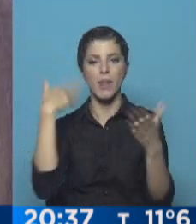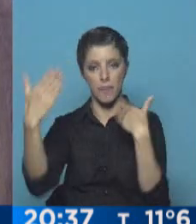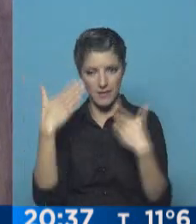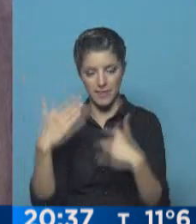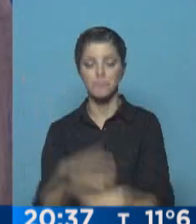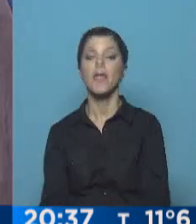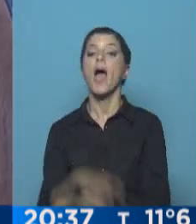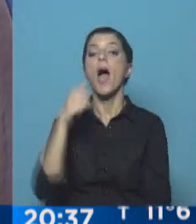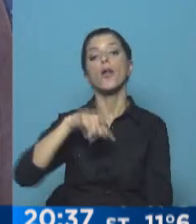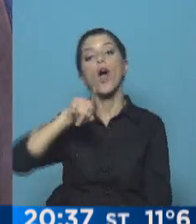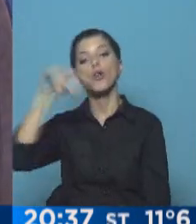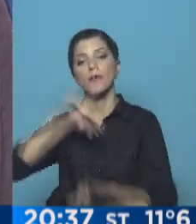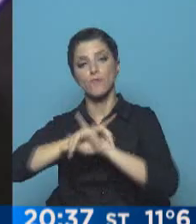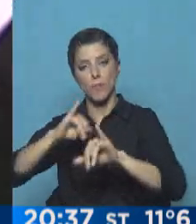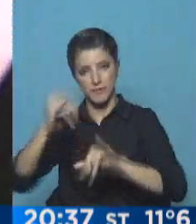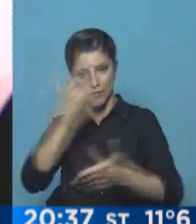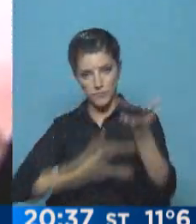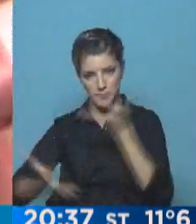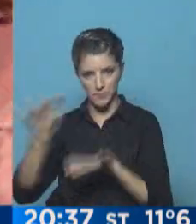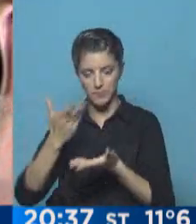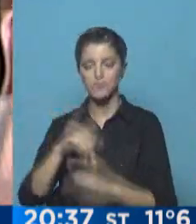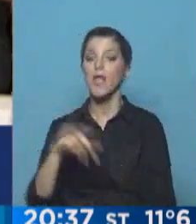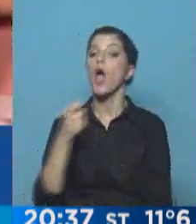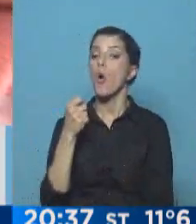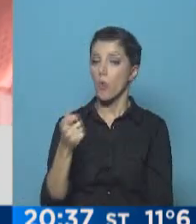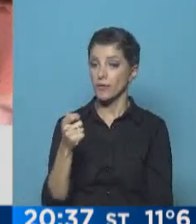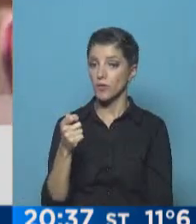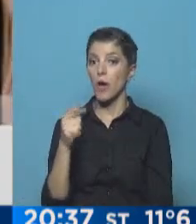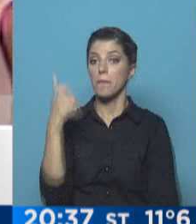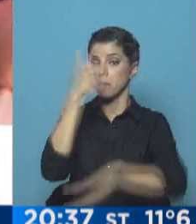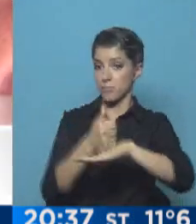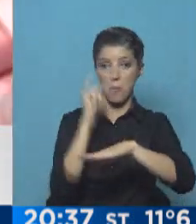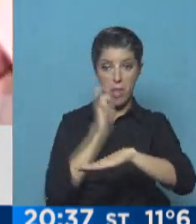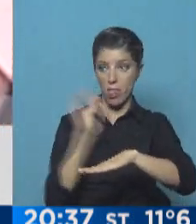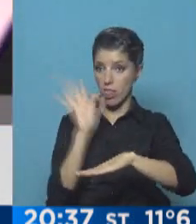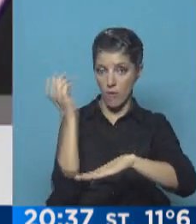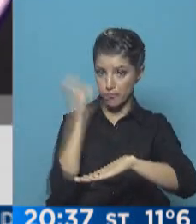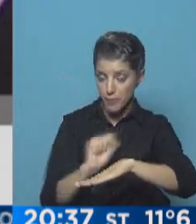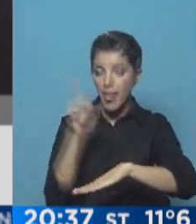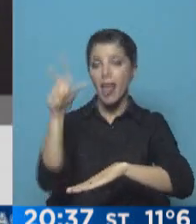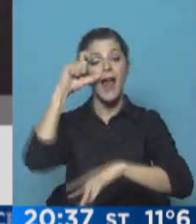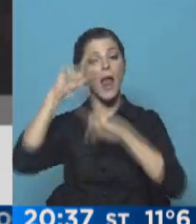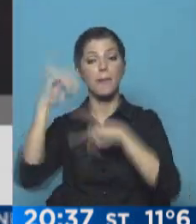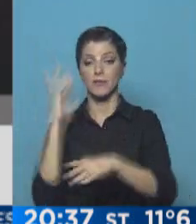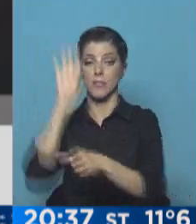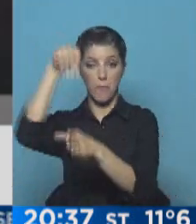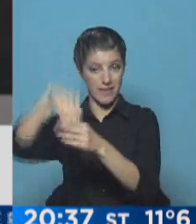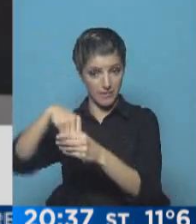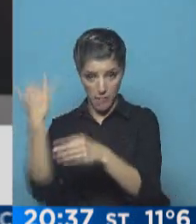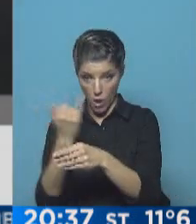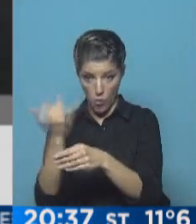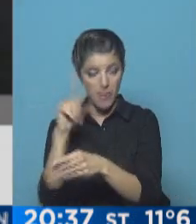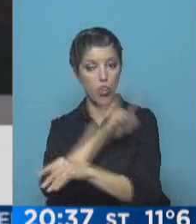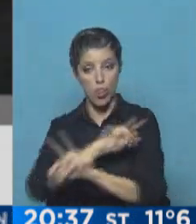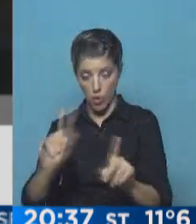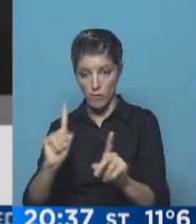Ahora vamos a compartir otras noticias del país. El juicio sin Menem presente. El expresidente no participará este jueves de la